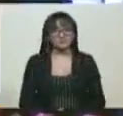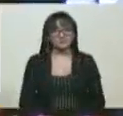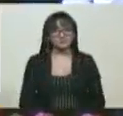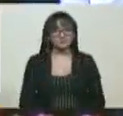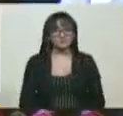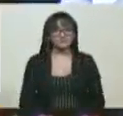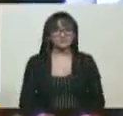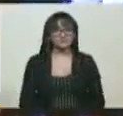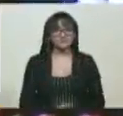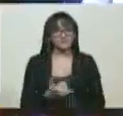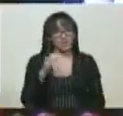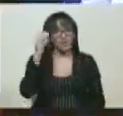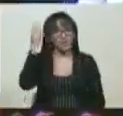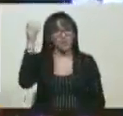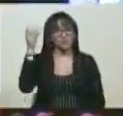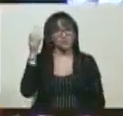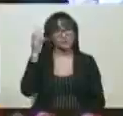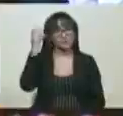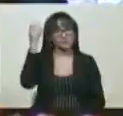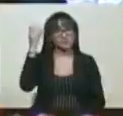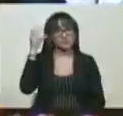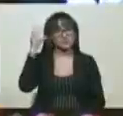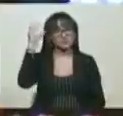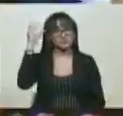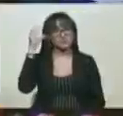con plena conciencia